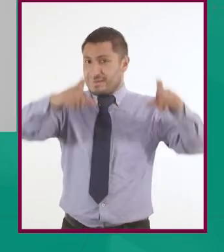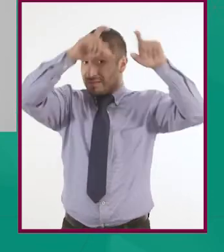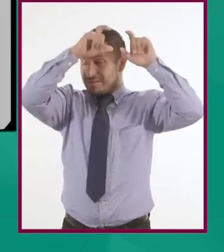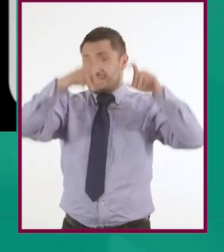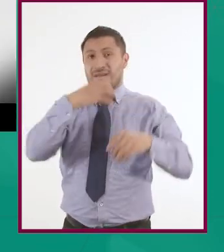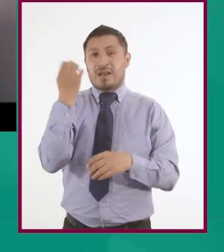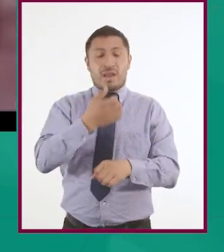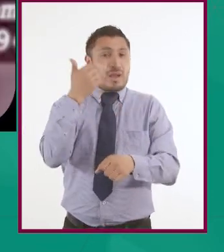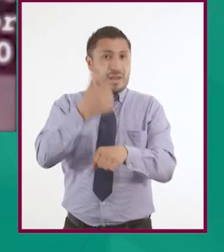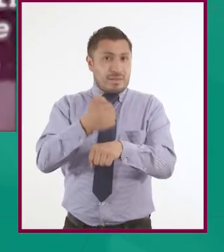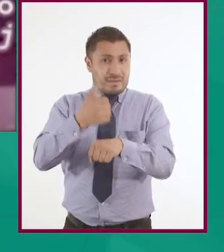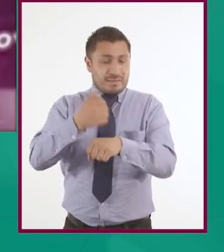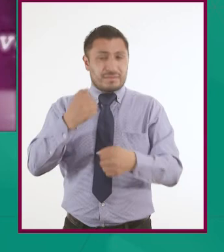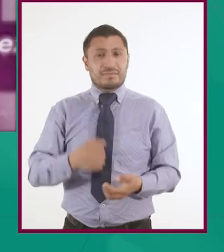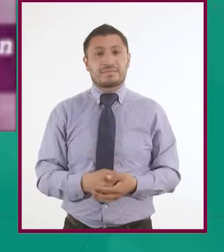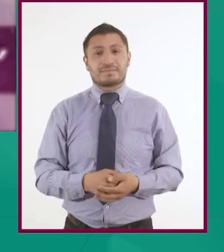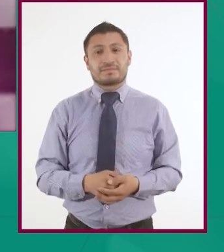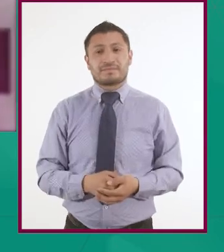primaria.